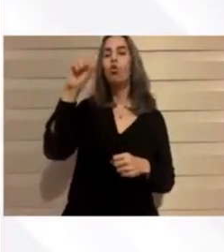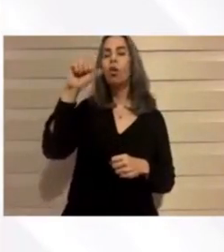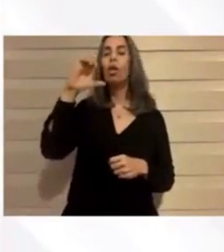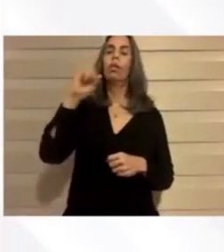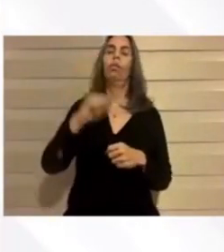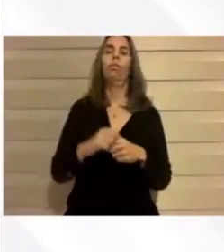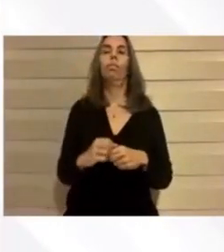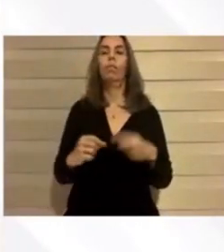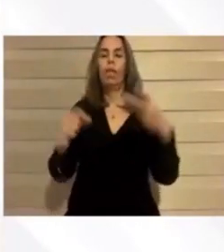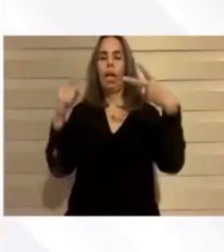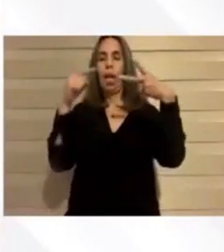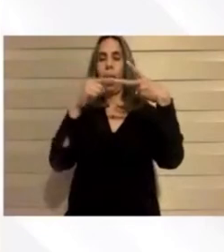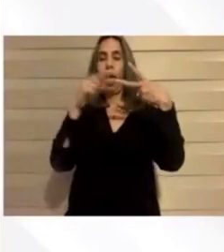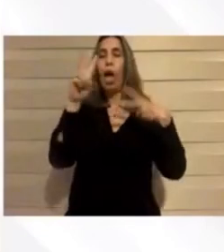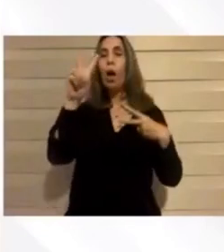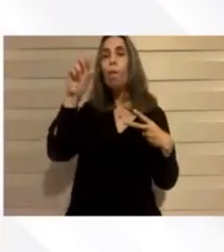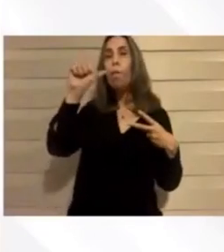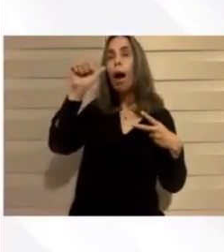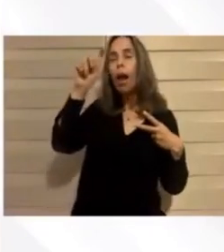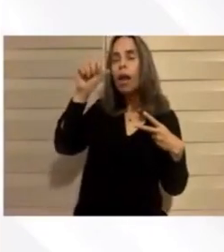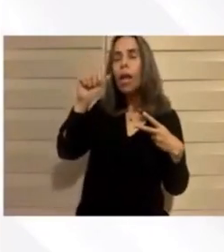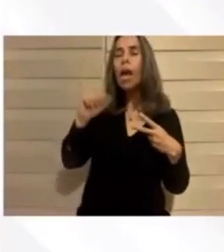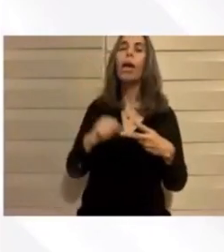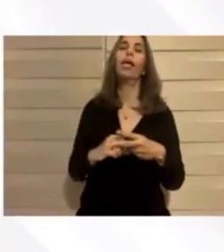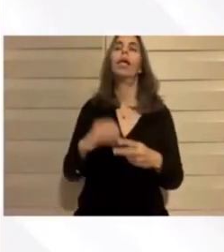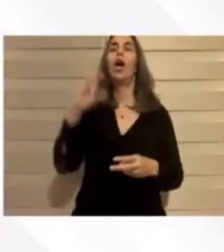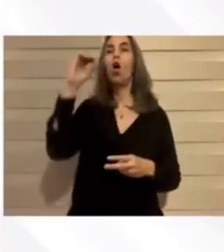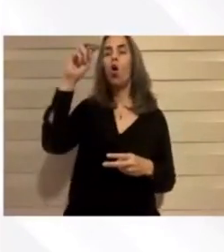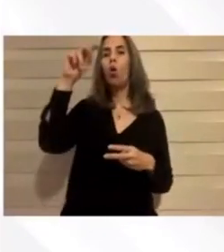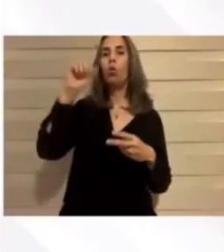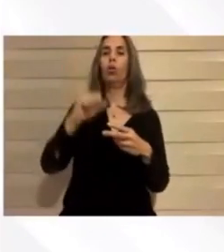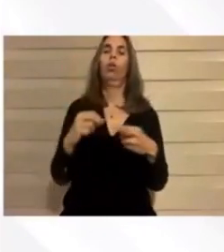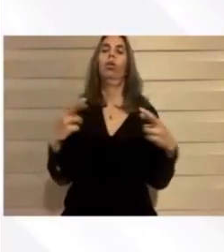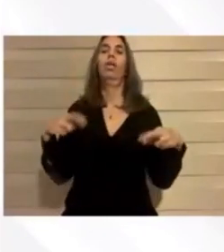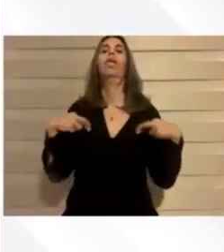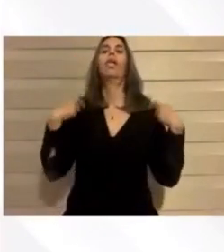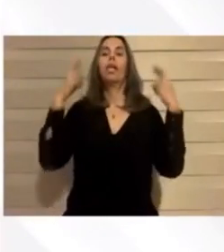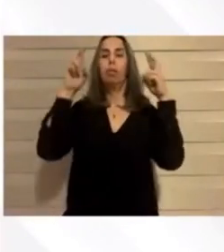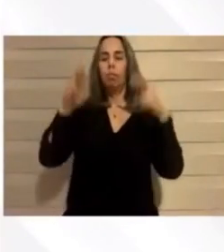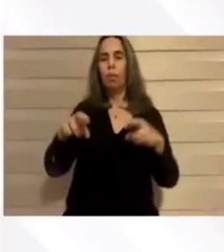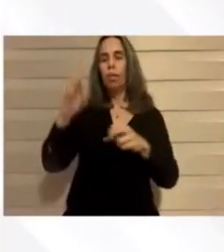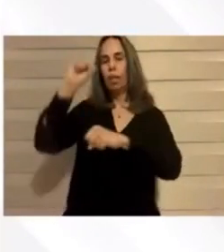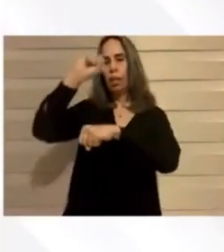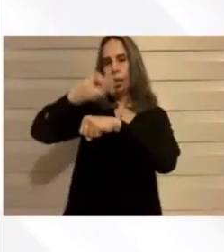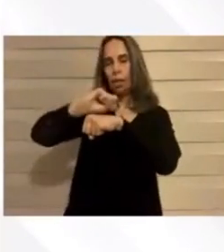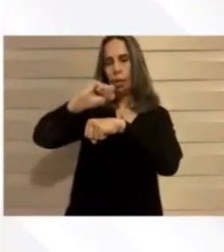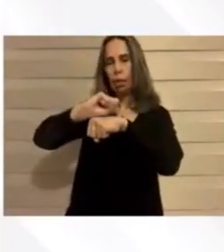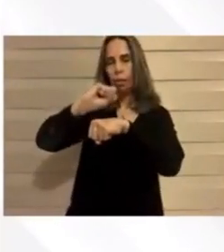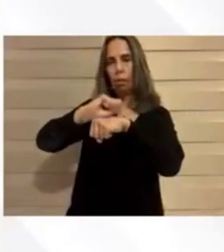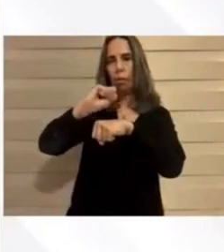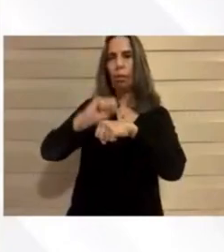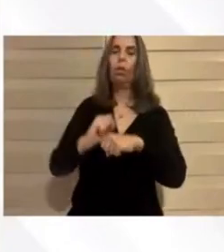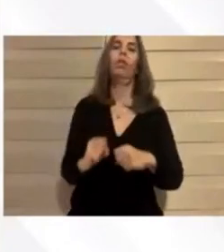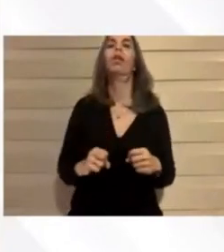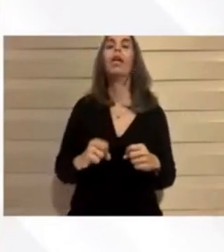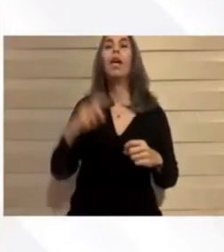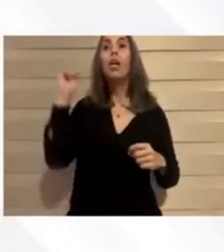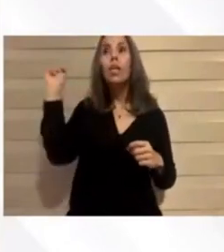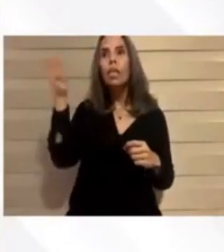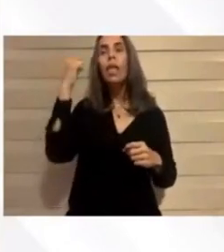Vania Visreida Conde Mares, representante de la Escuela Secundaria Técnica